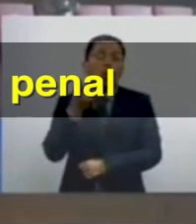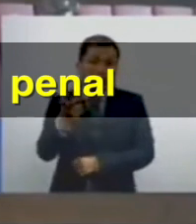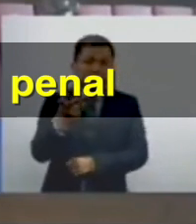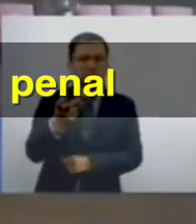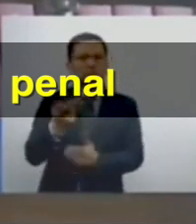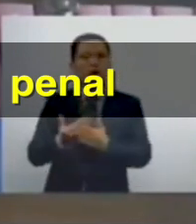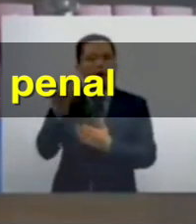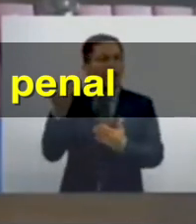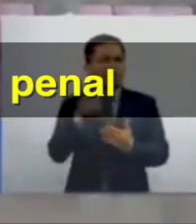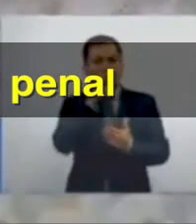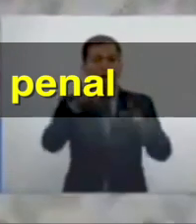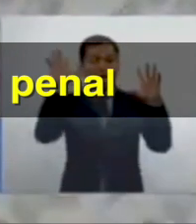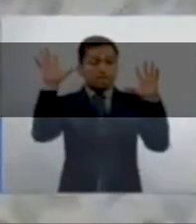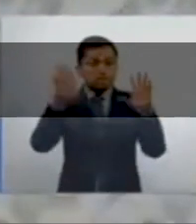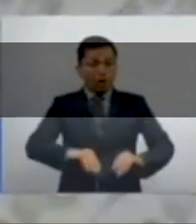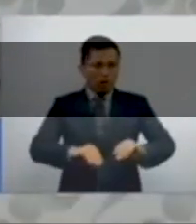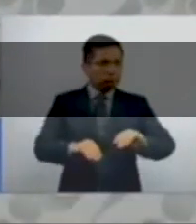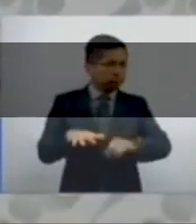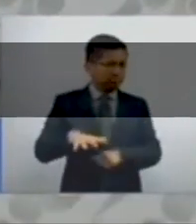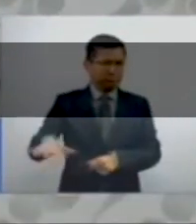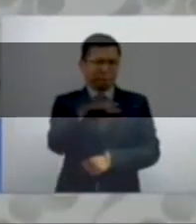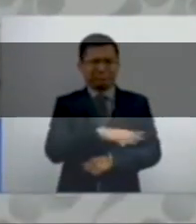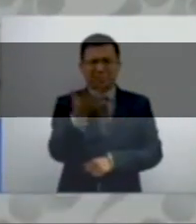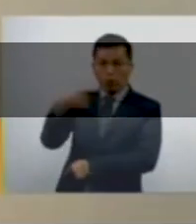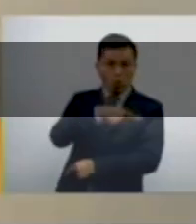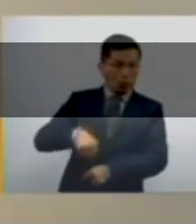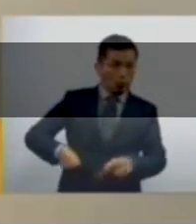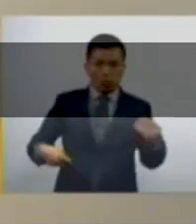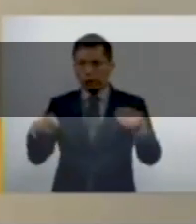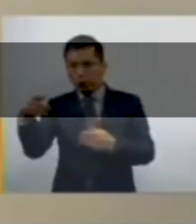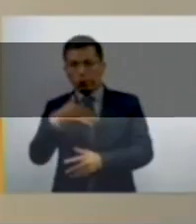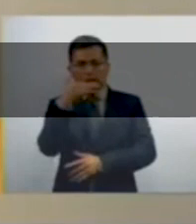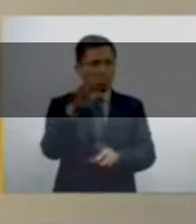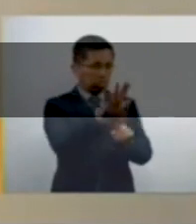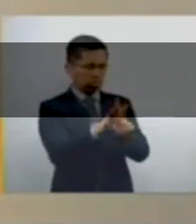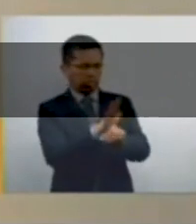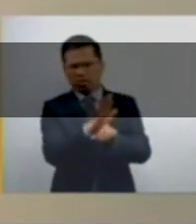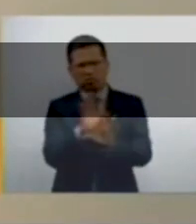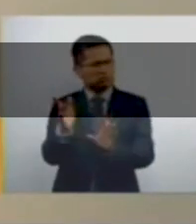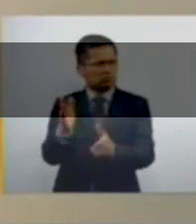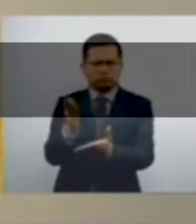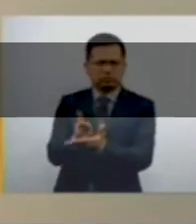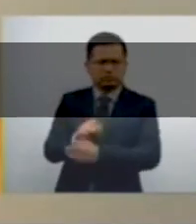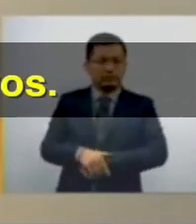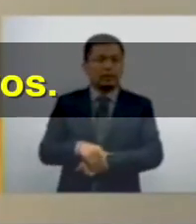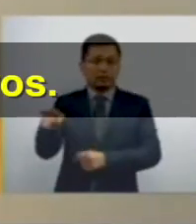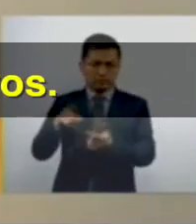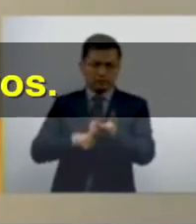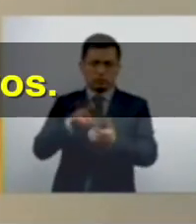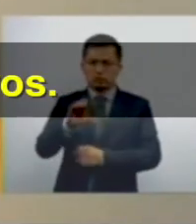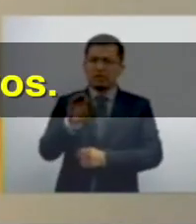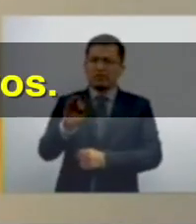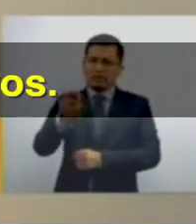debe tener por consecuencia la responsabilidad penal de quienes estuvieron involucrados. La mala administración en las CFE